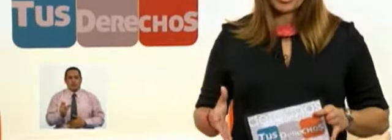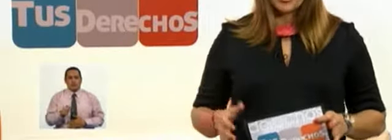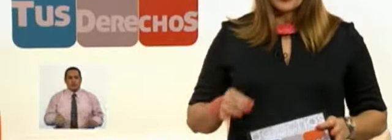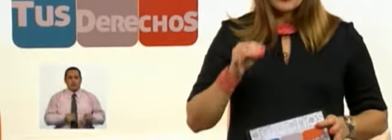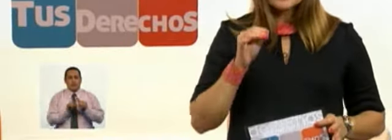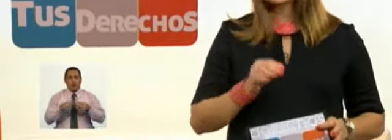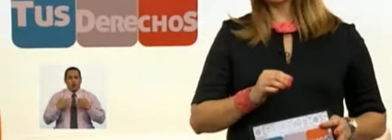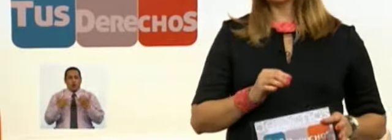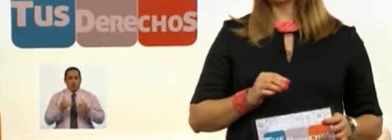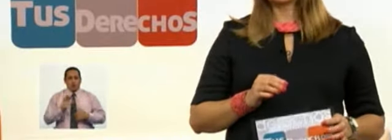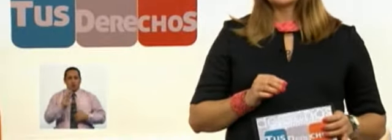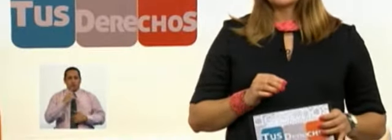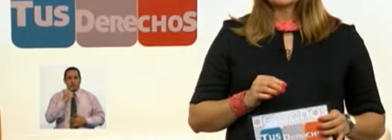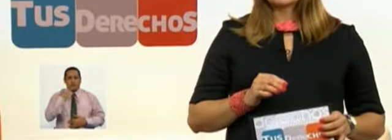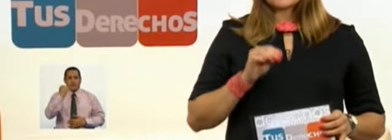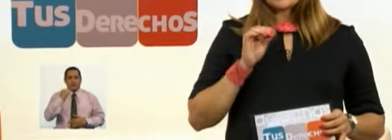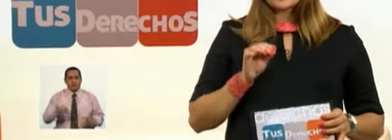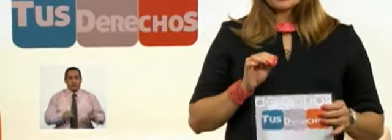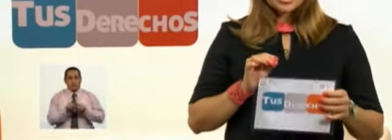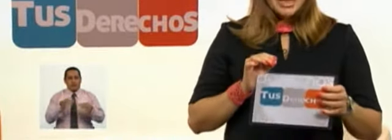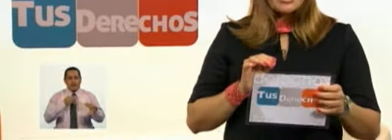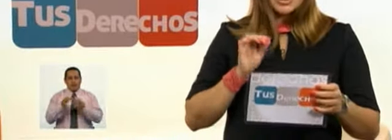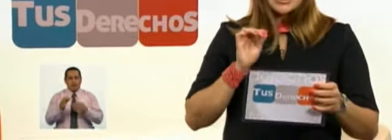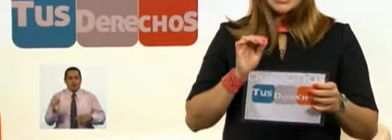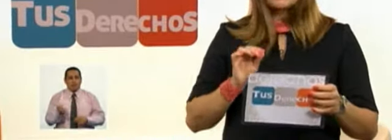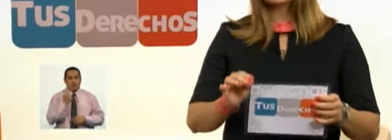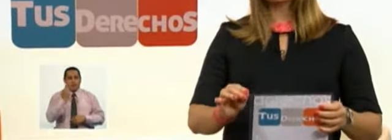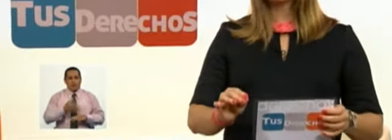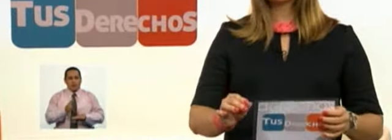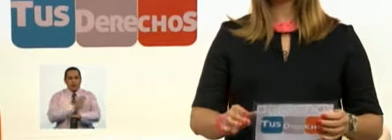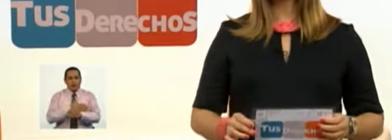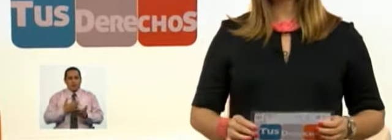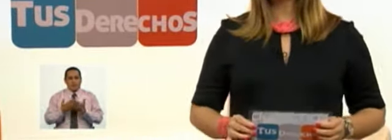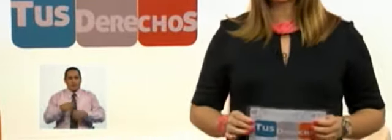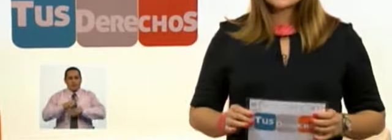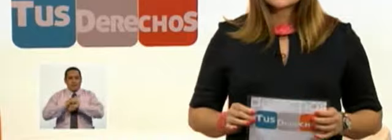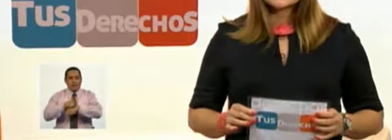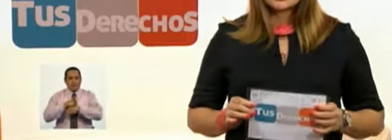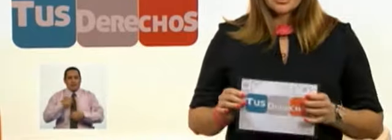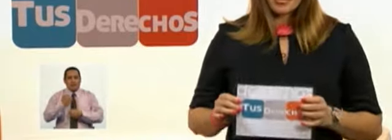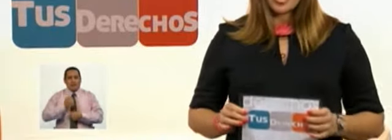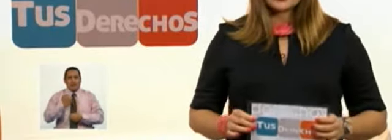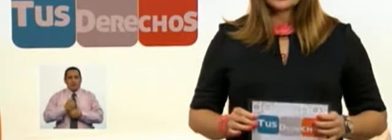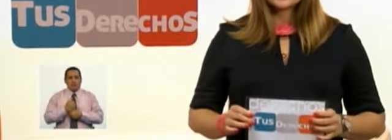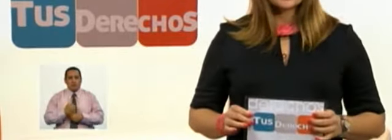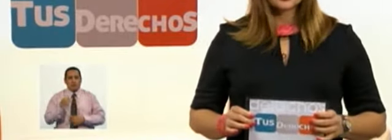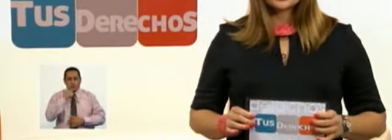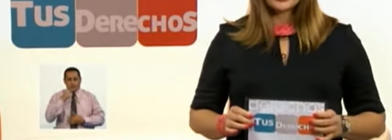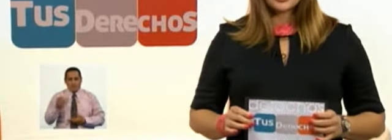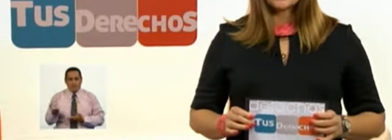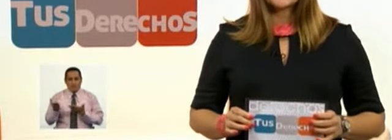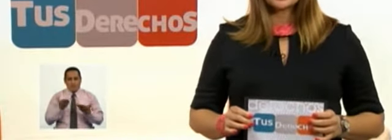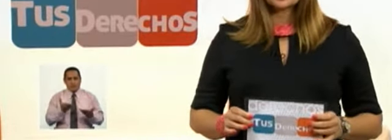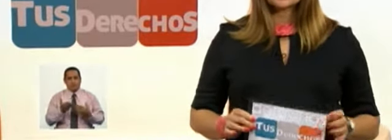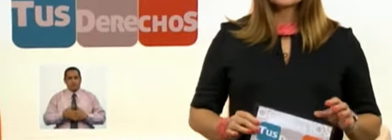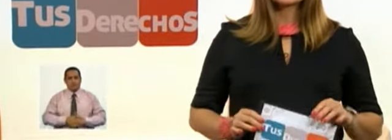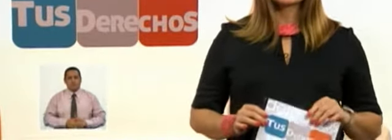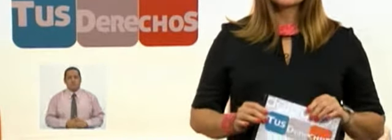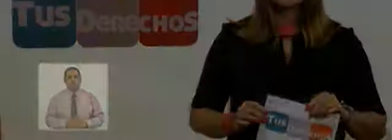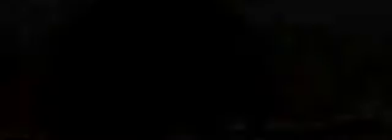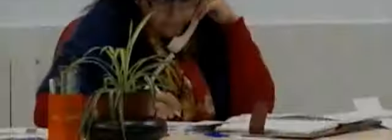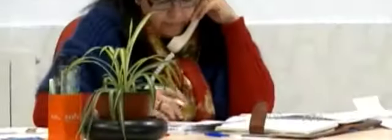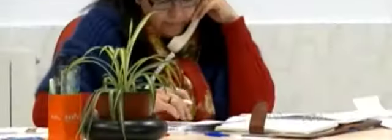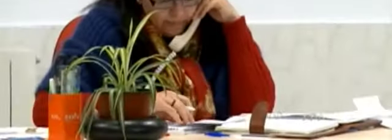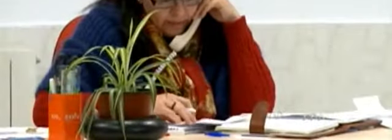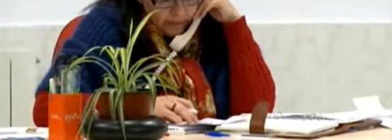por ejemplo. Hoy en Tus Derechos nos abocamos al principio de inmediatez laboral. Soy Rocío Aliaga, bienvenidos.